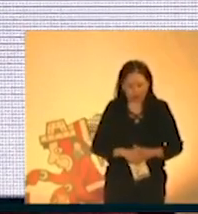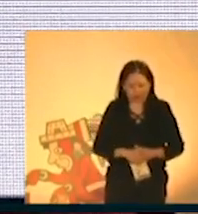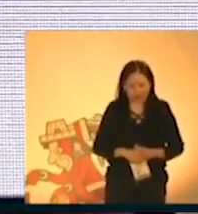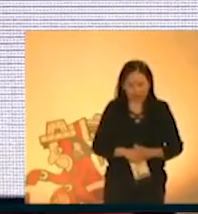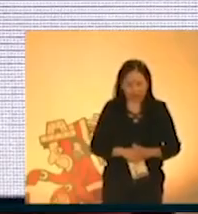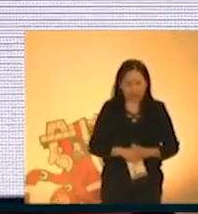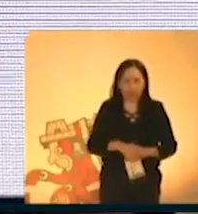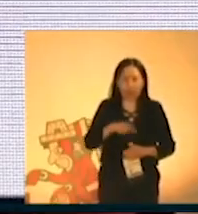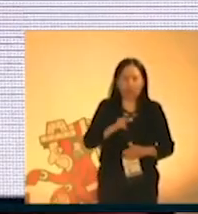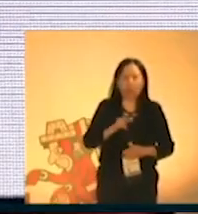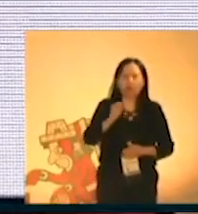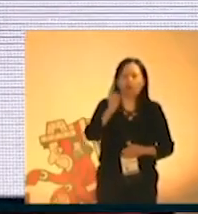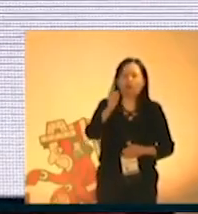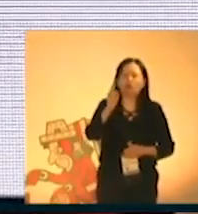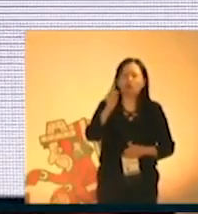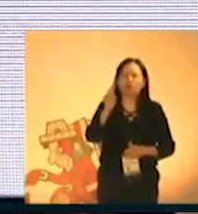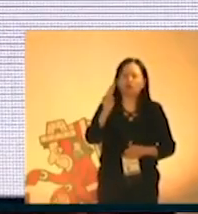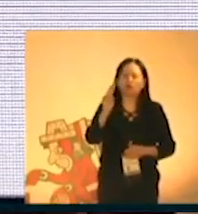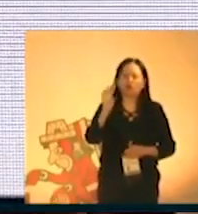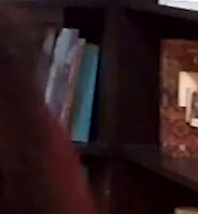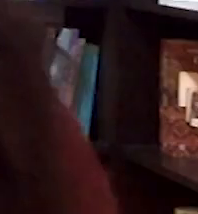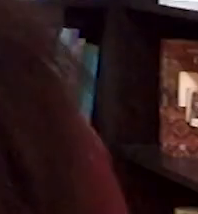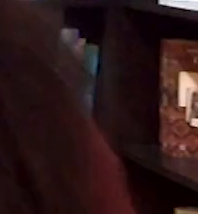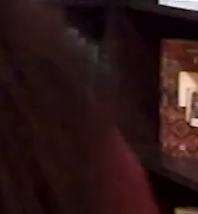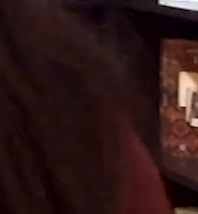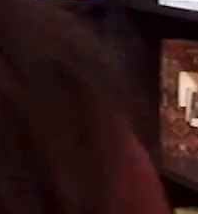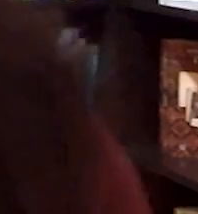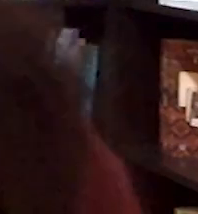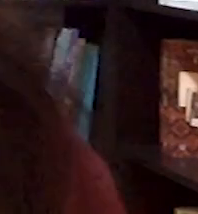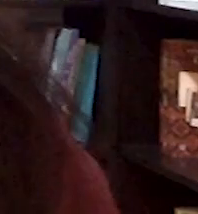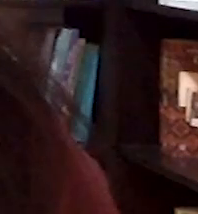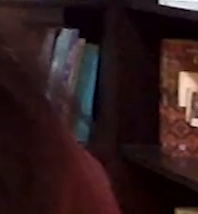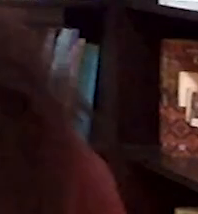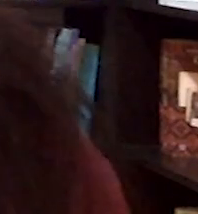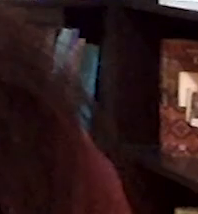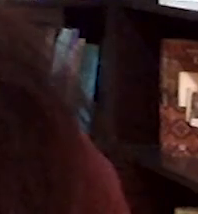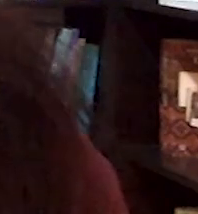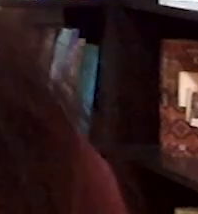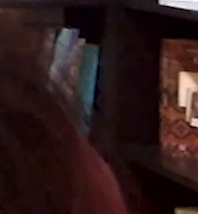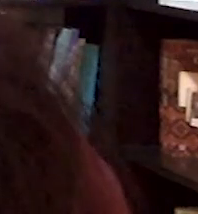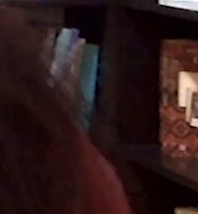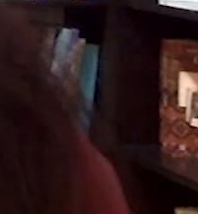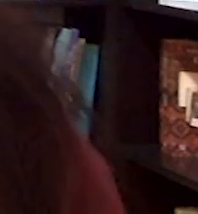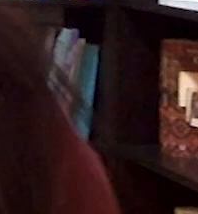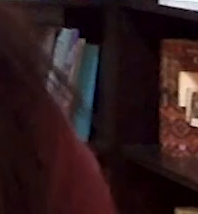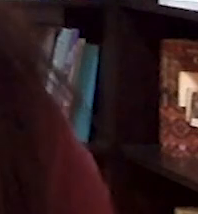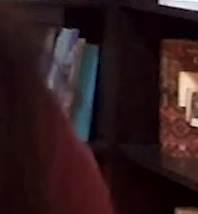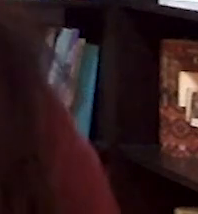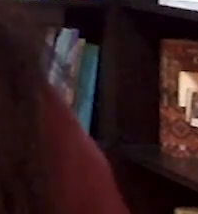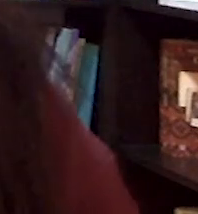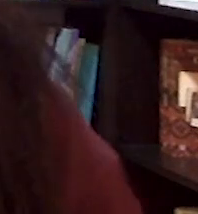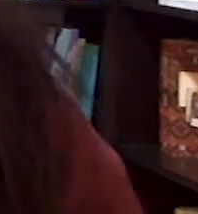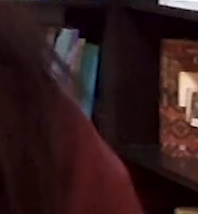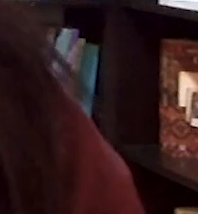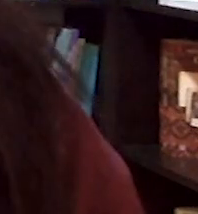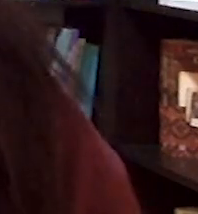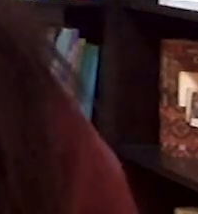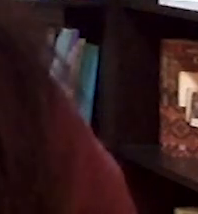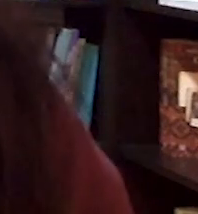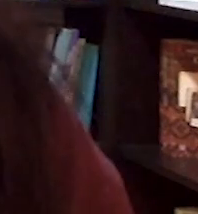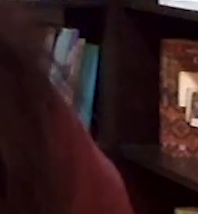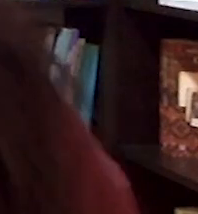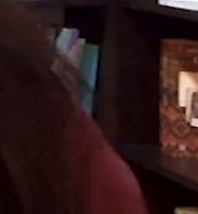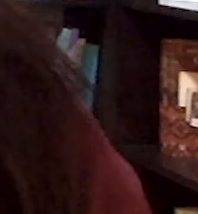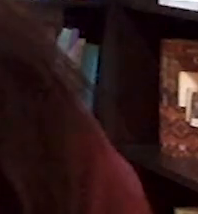regalaron libros 21 para el 21. Fue un enorme gusto ver cómo la gente realmente se acercaba